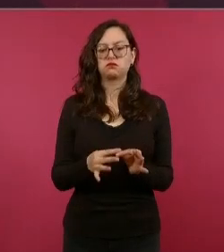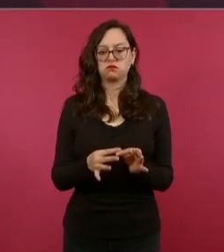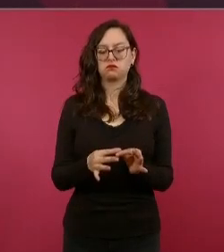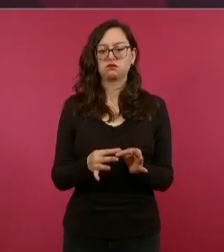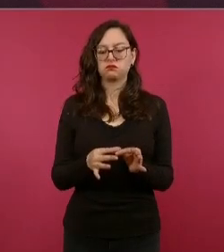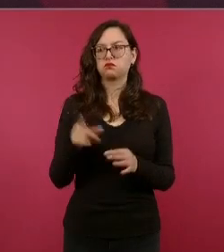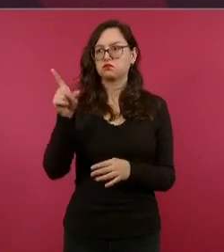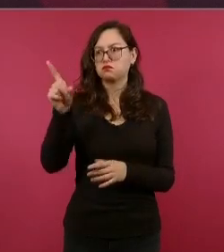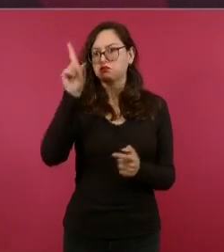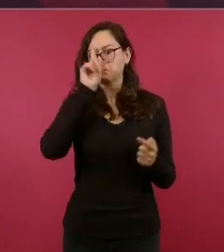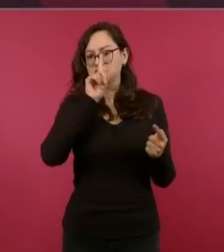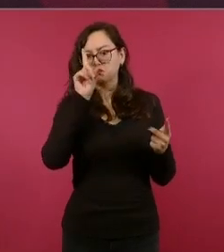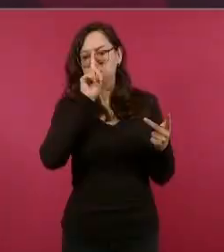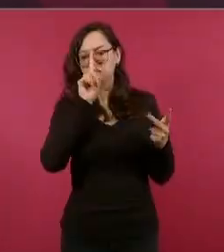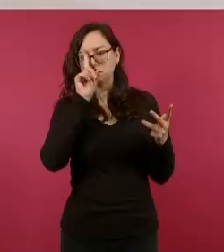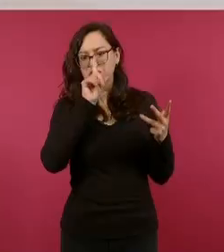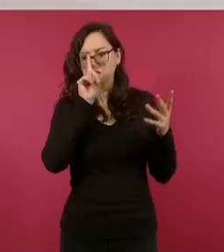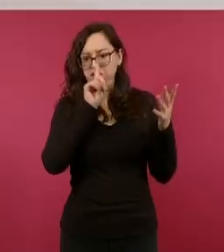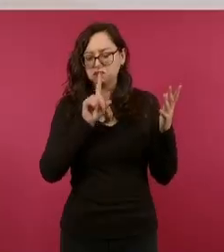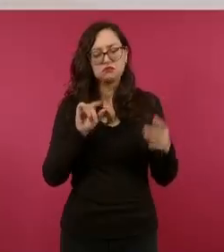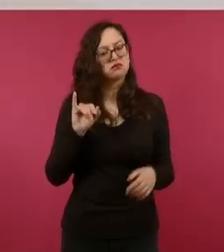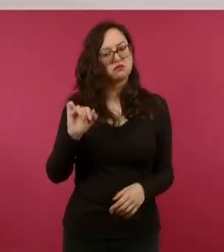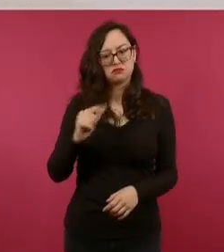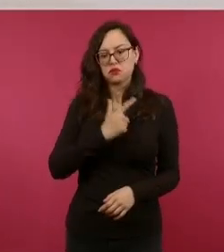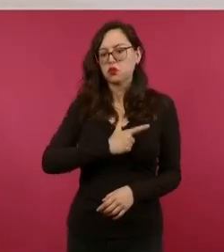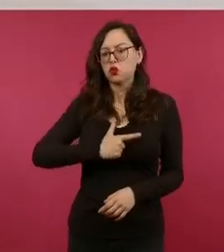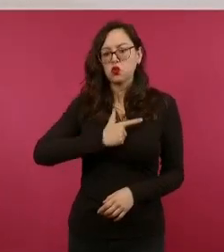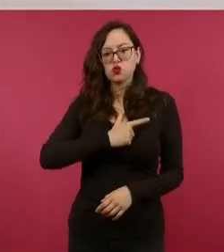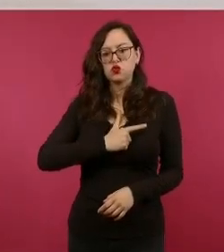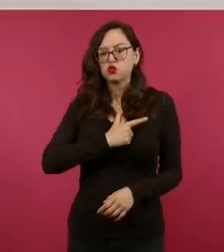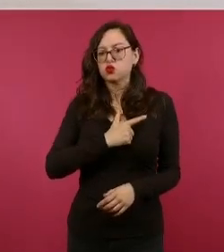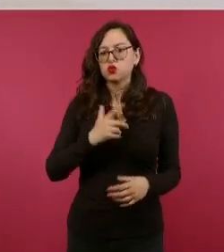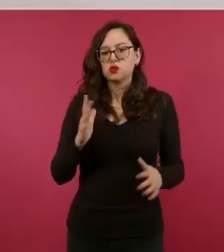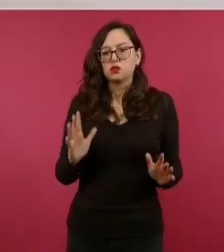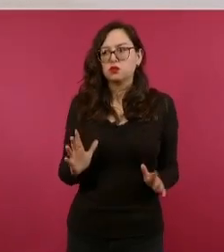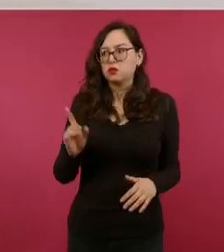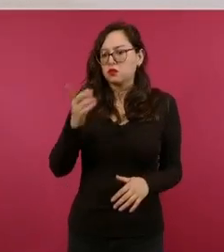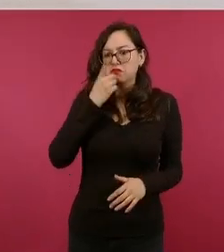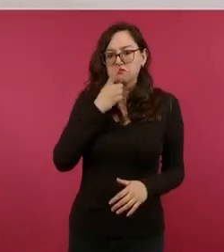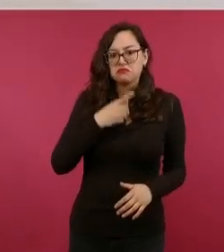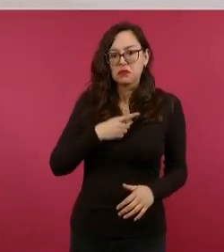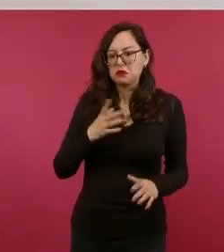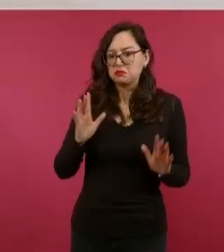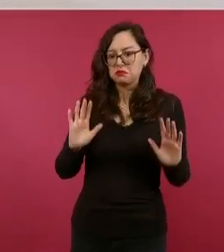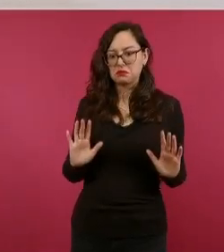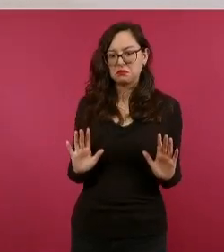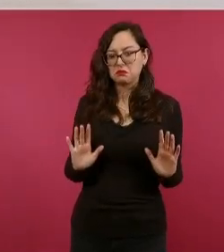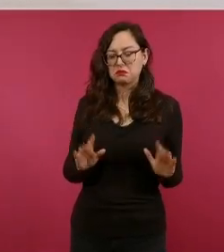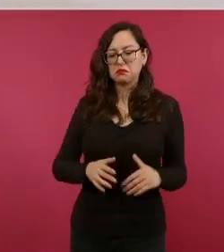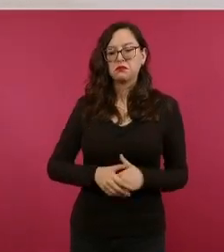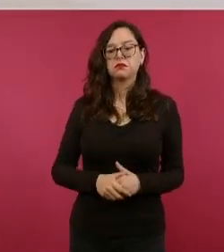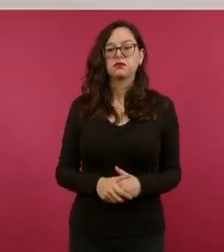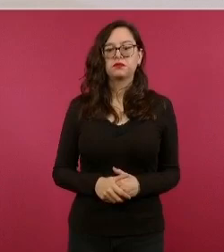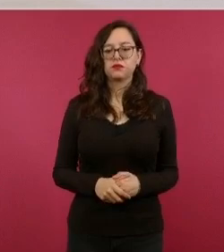con su recomendación, lo que ellos nos digan.